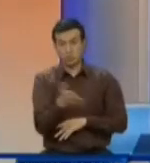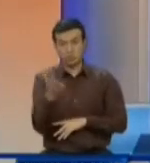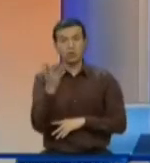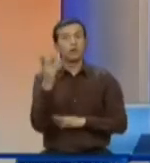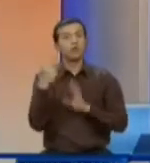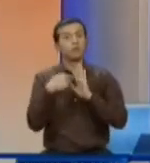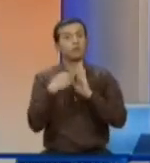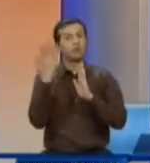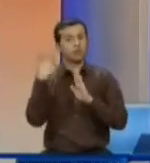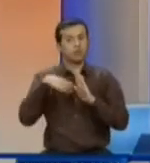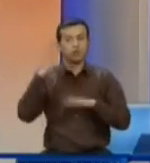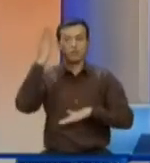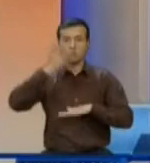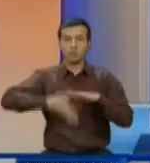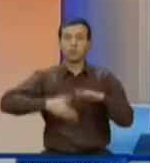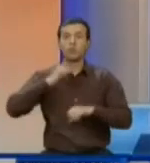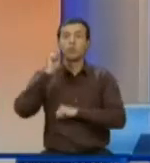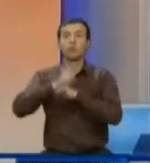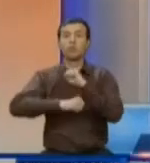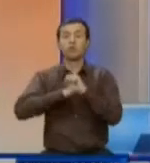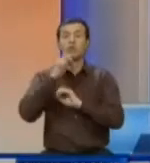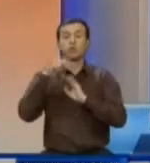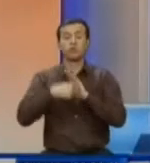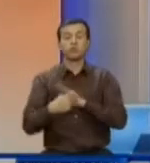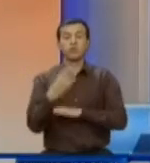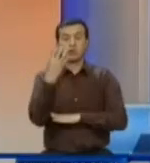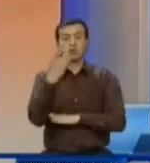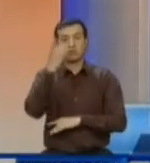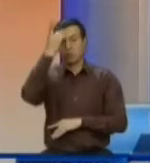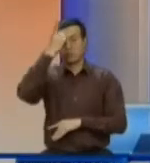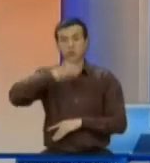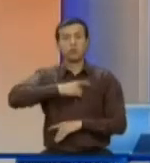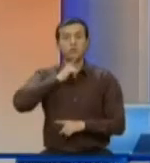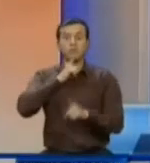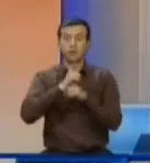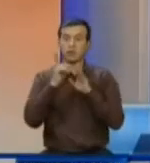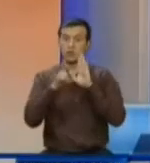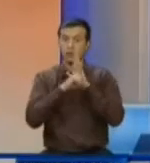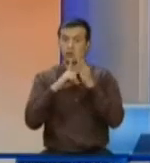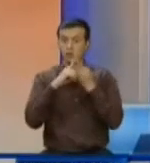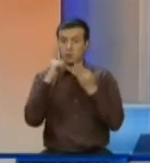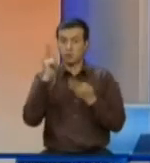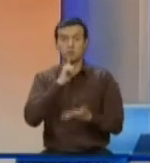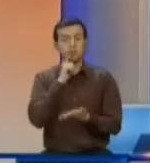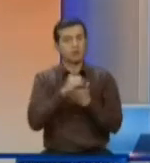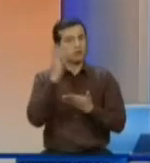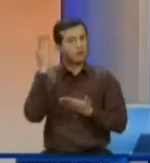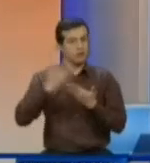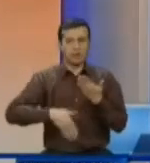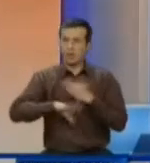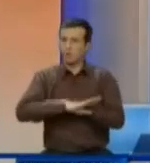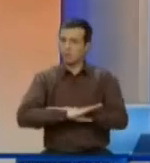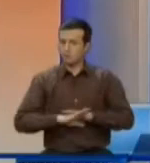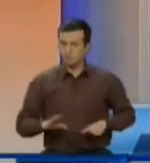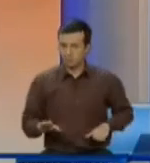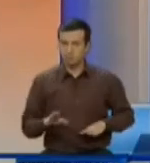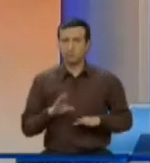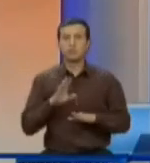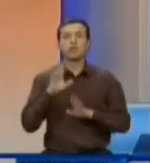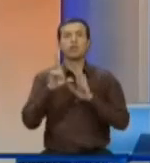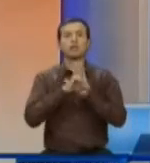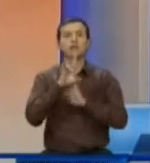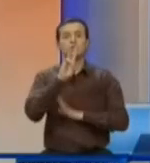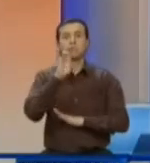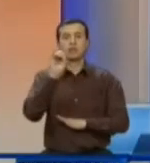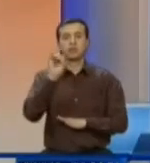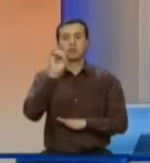derogado en el año 2014 con la publicación del código monetario financiero se derogó expresamente la ley 70 06